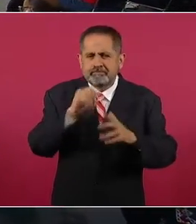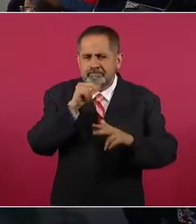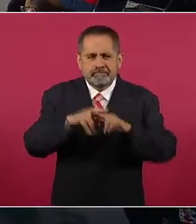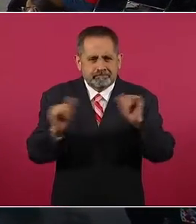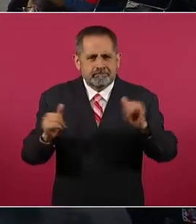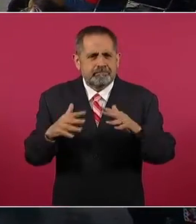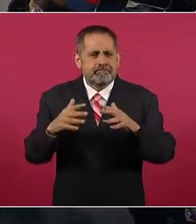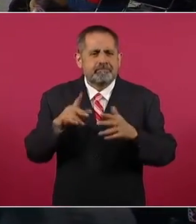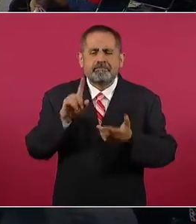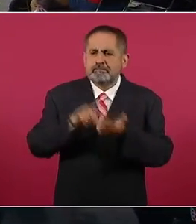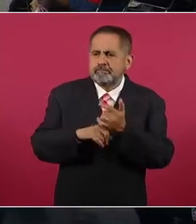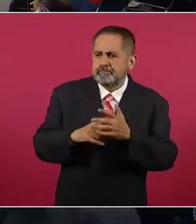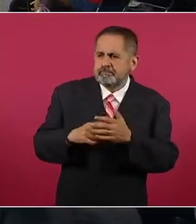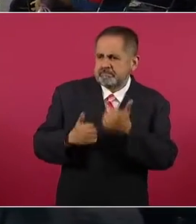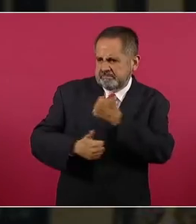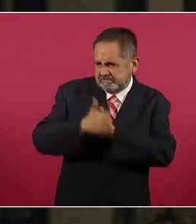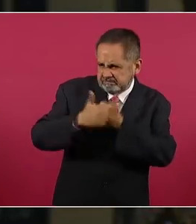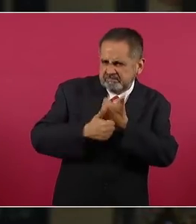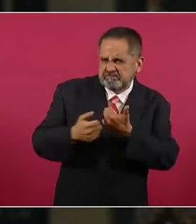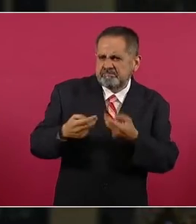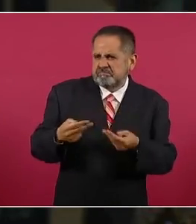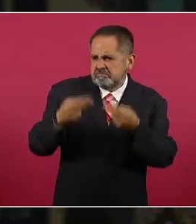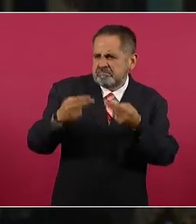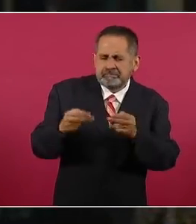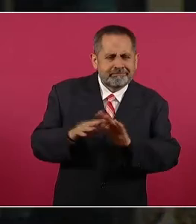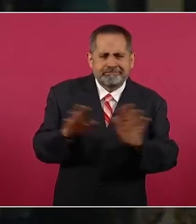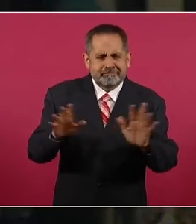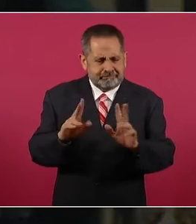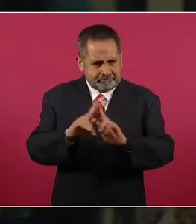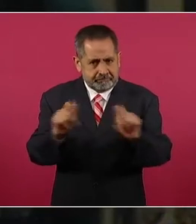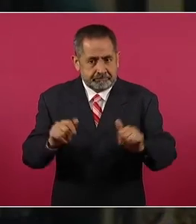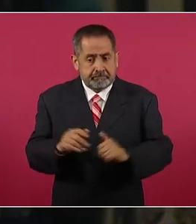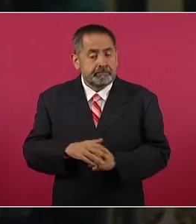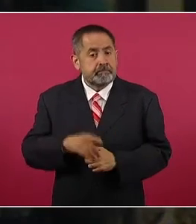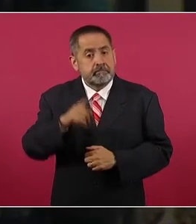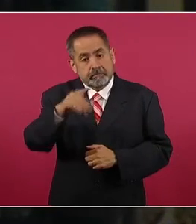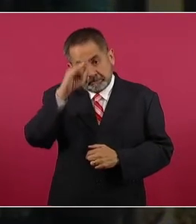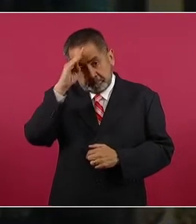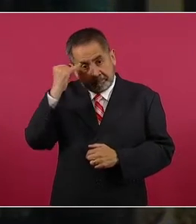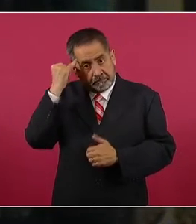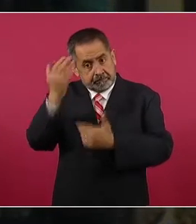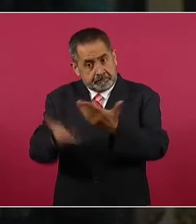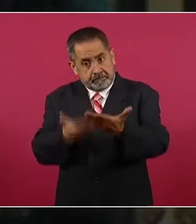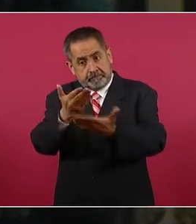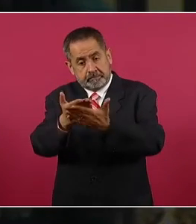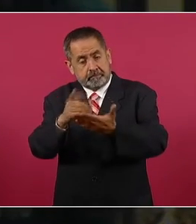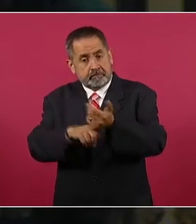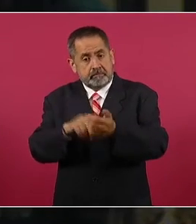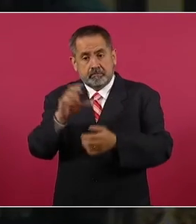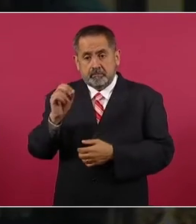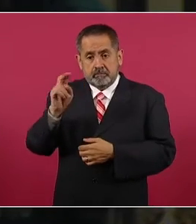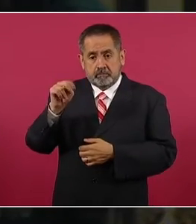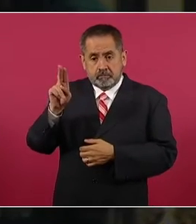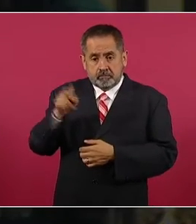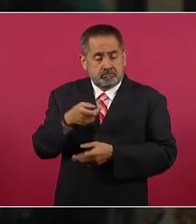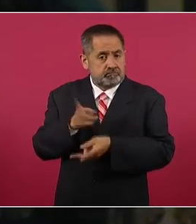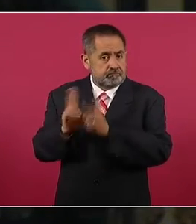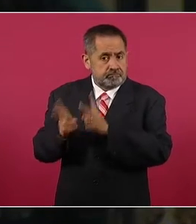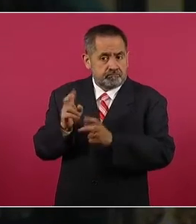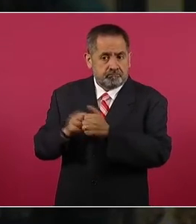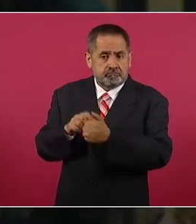ni guerras comerciales. Preguntarle, señor presidente, ¿llevará este plan a la ONU? Ya habló con